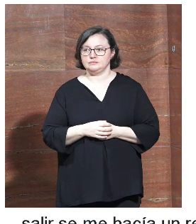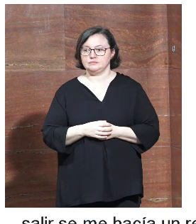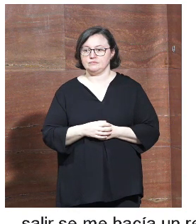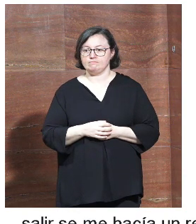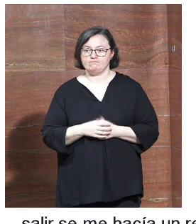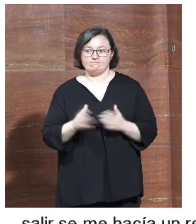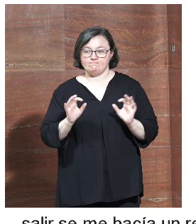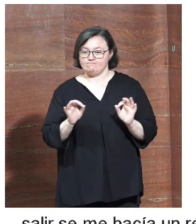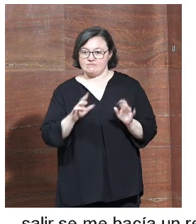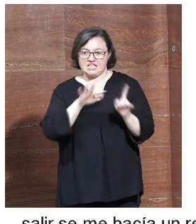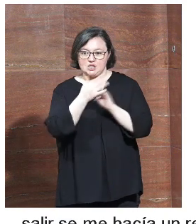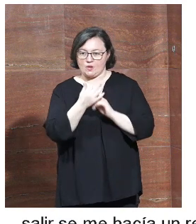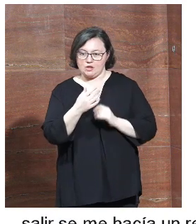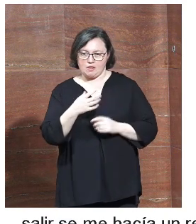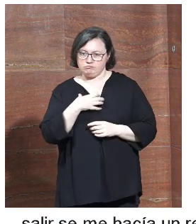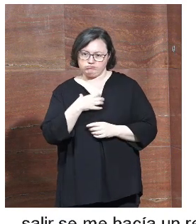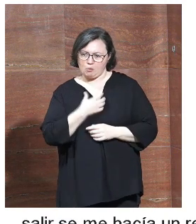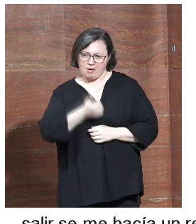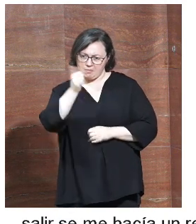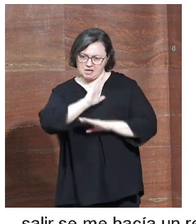Y esto era una situación insostenible.